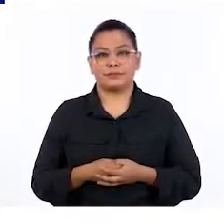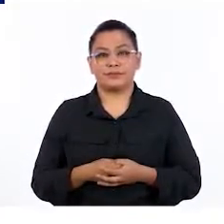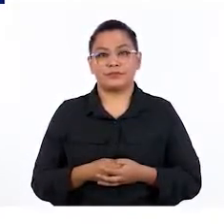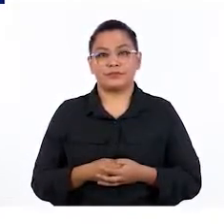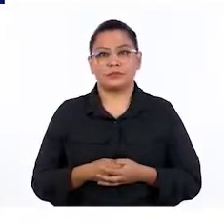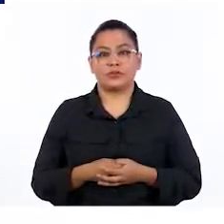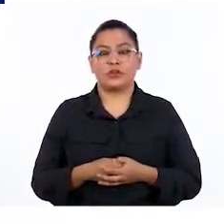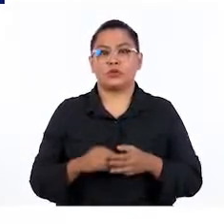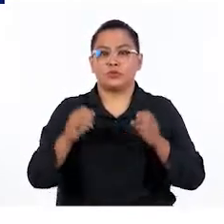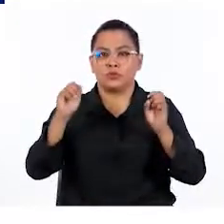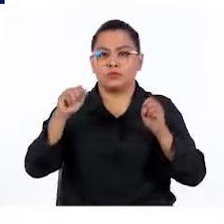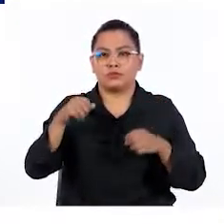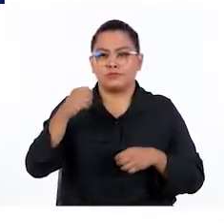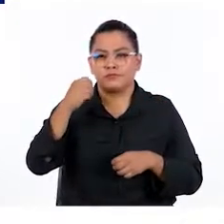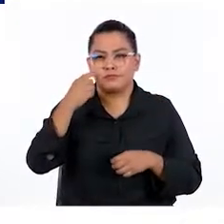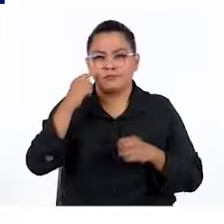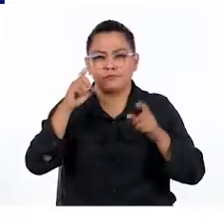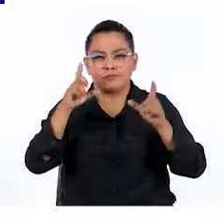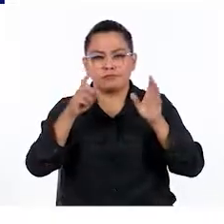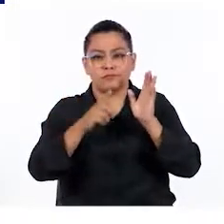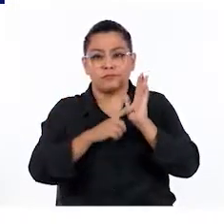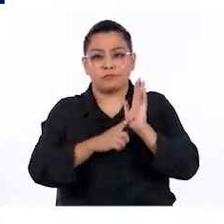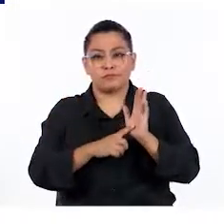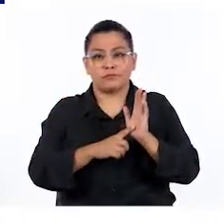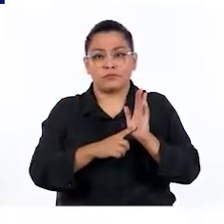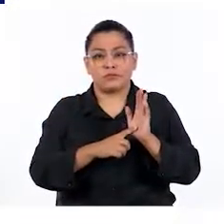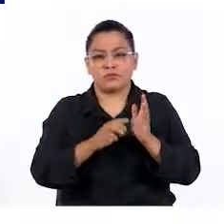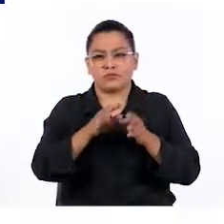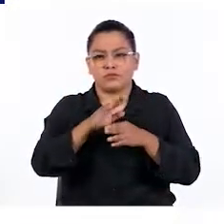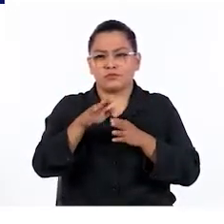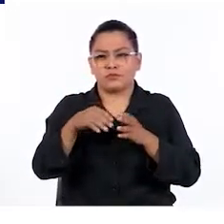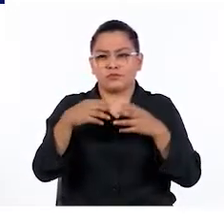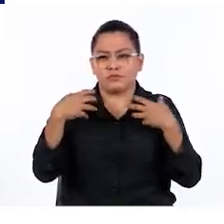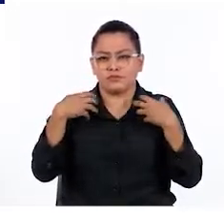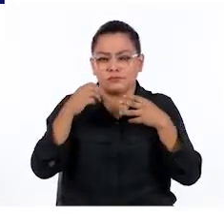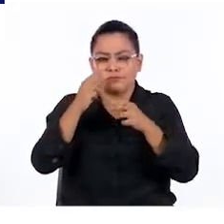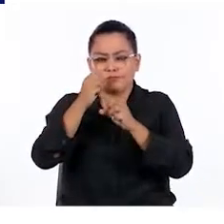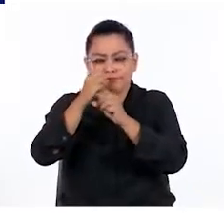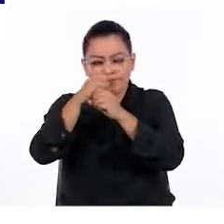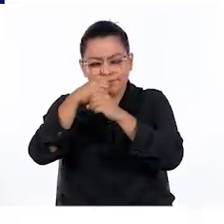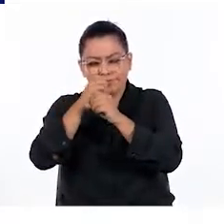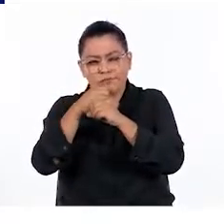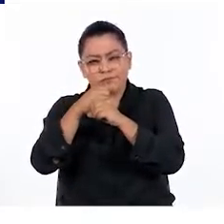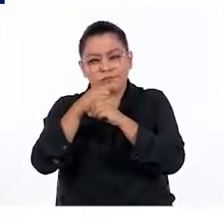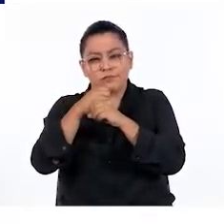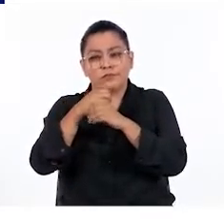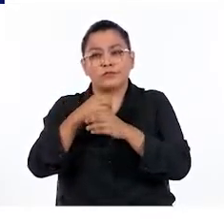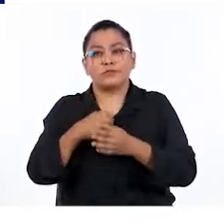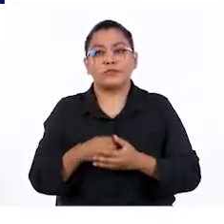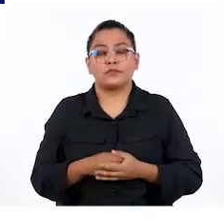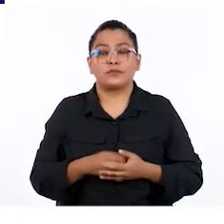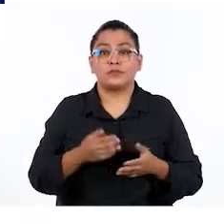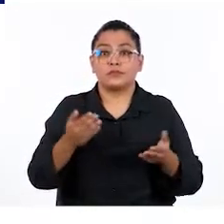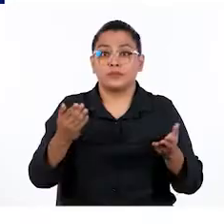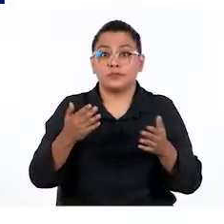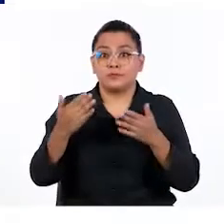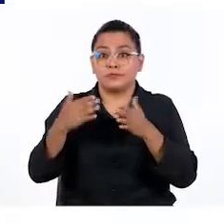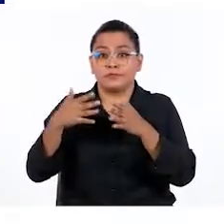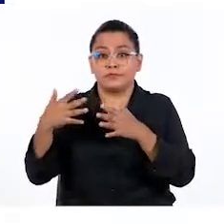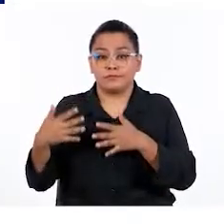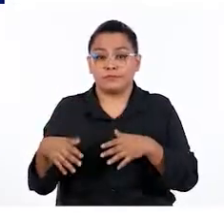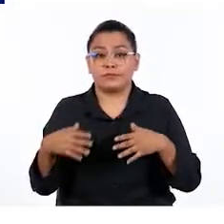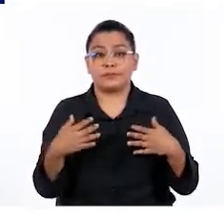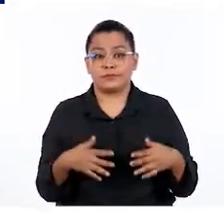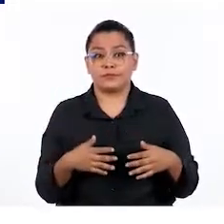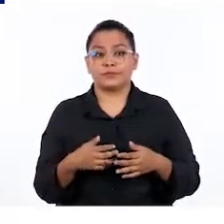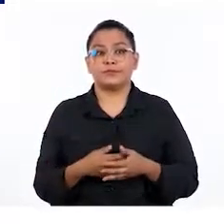Como pueden apreciar en las imágenes, los seres vivos, tanto macroscópicos como microscópicos, realizan diferentes